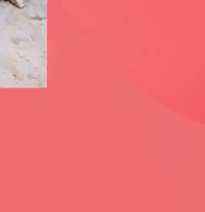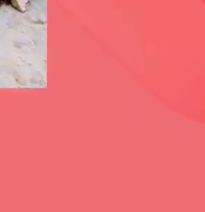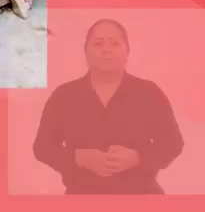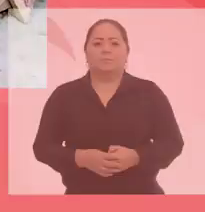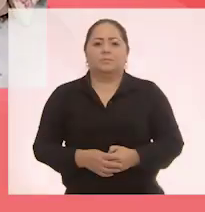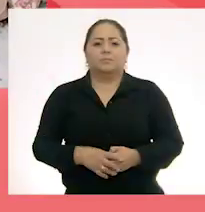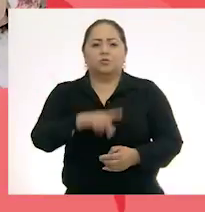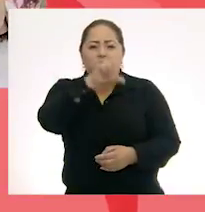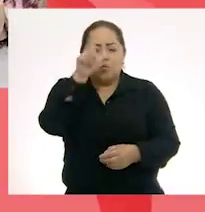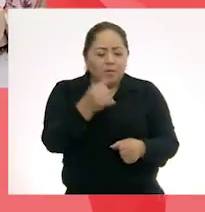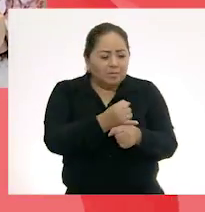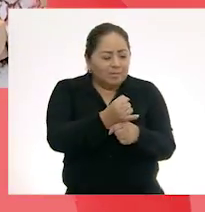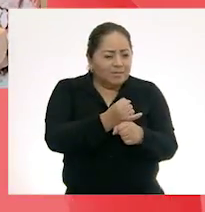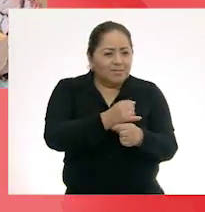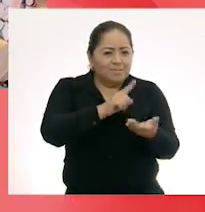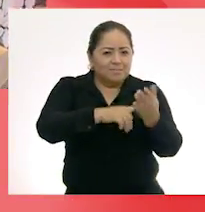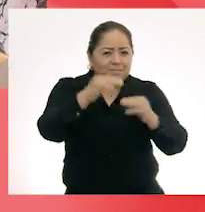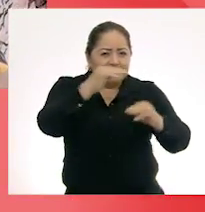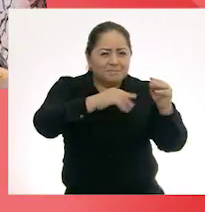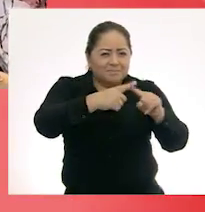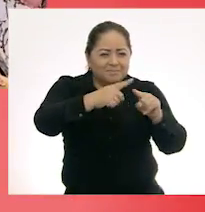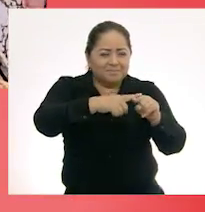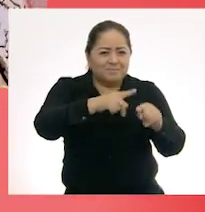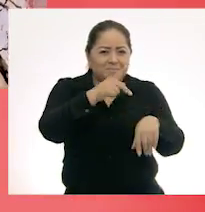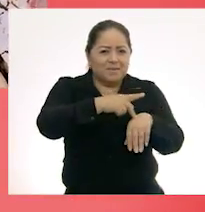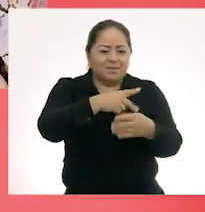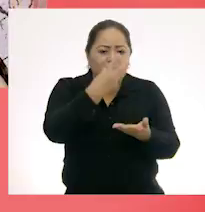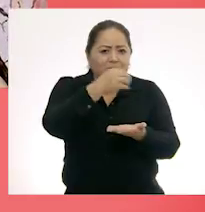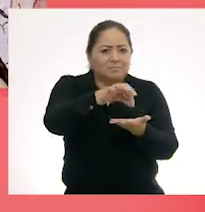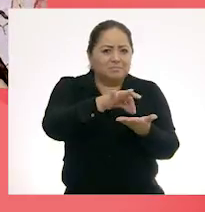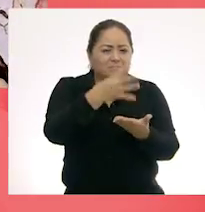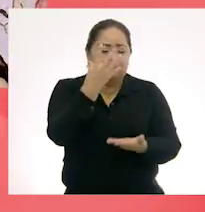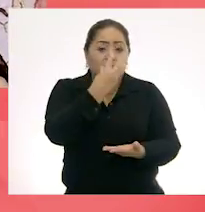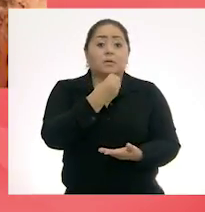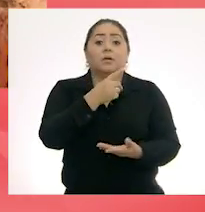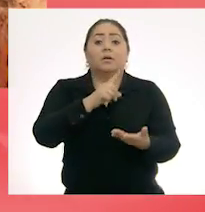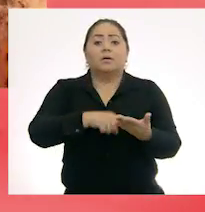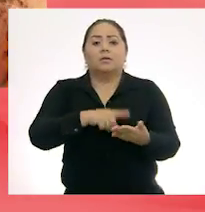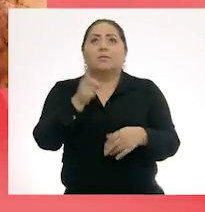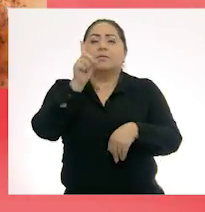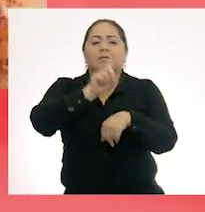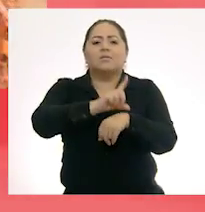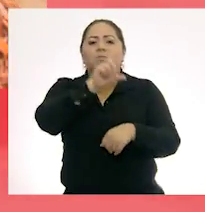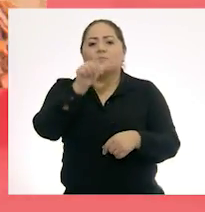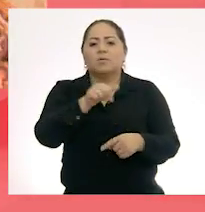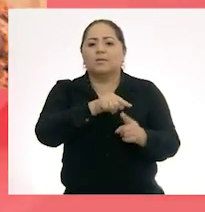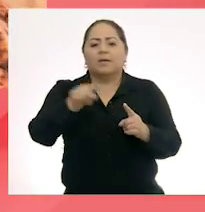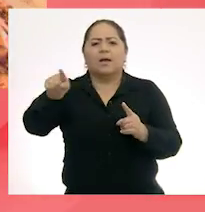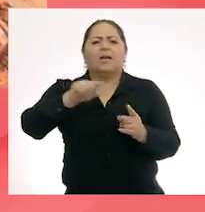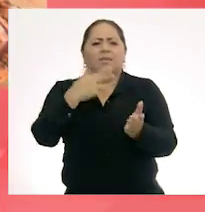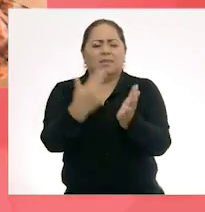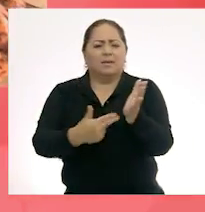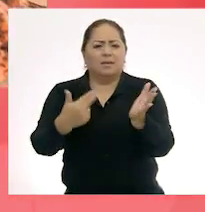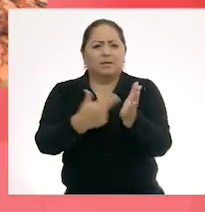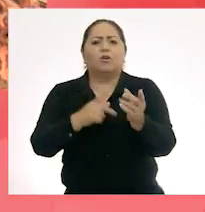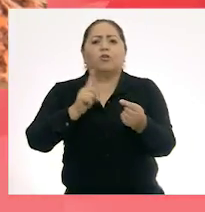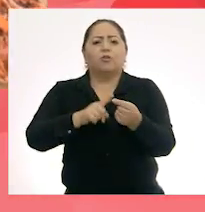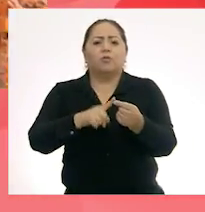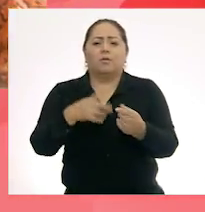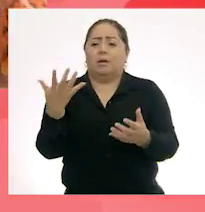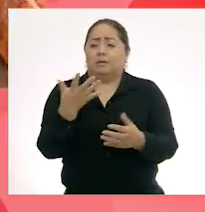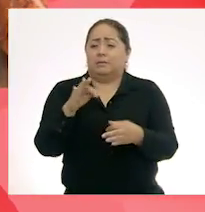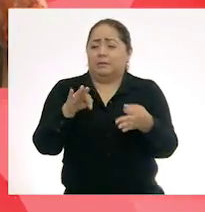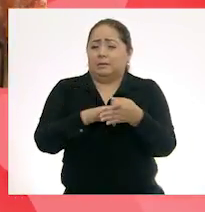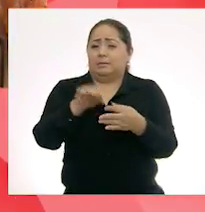Después de explorar la mina y recolectar algunas de estas piedras preciosas, nuestro guía nos dirigió hasta el taller, donde desde hace